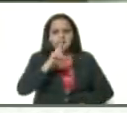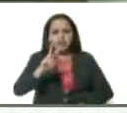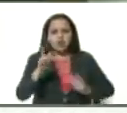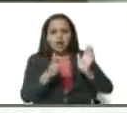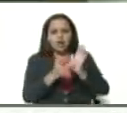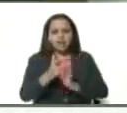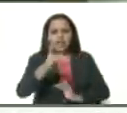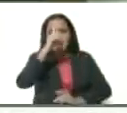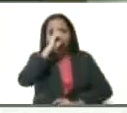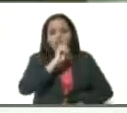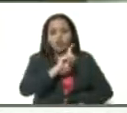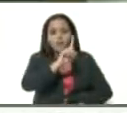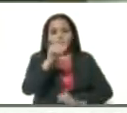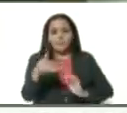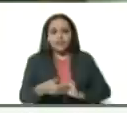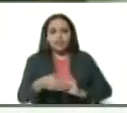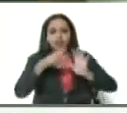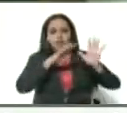abril